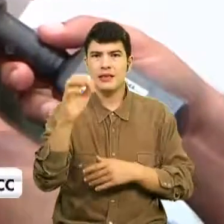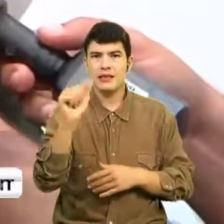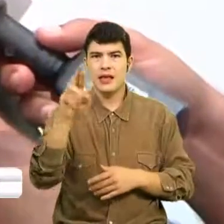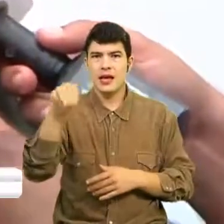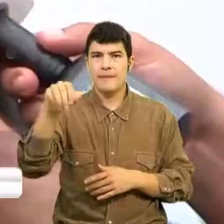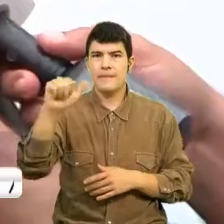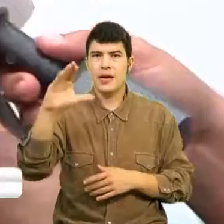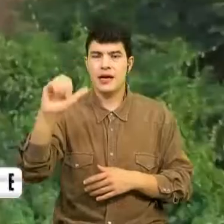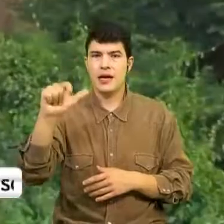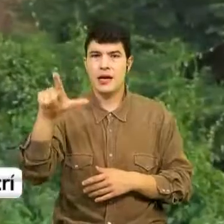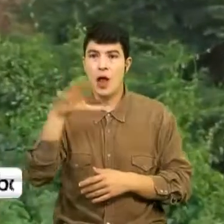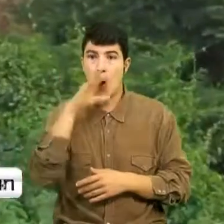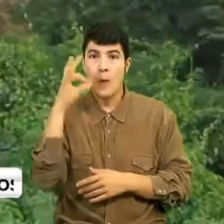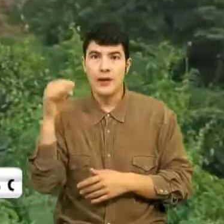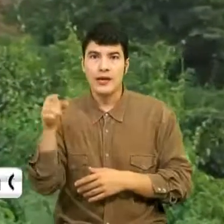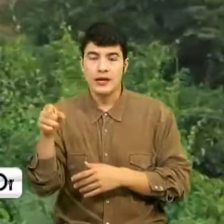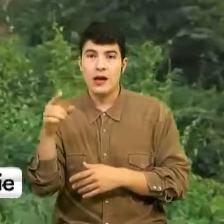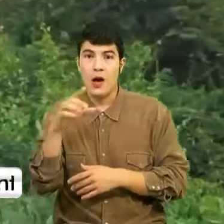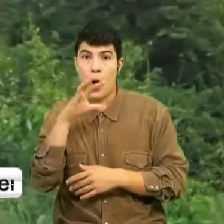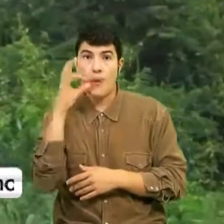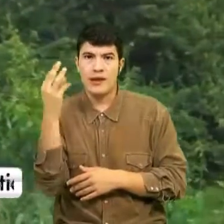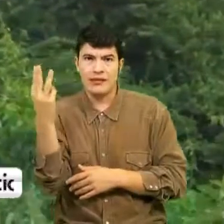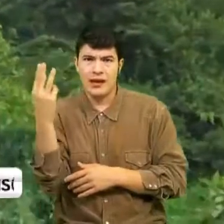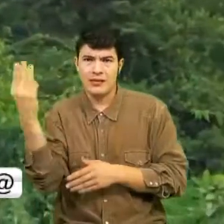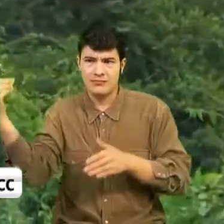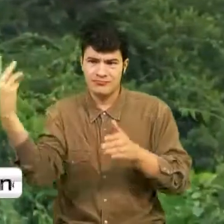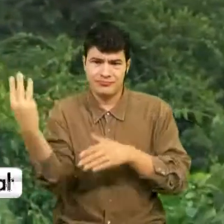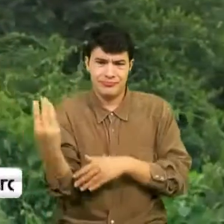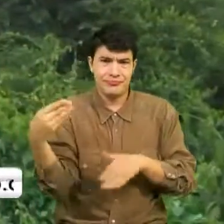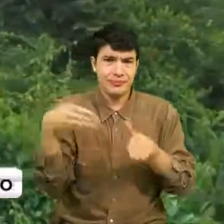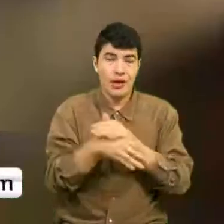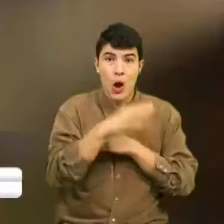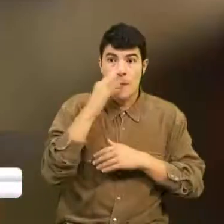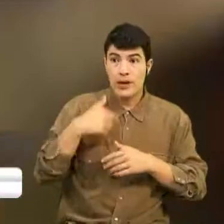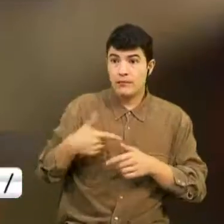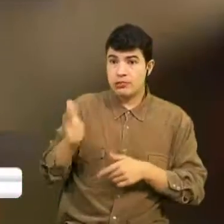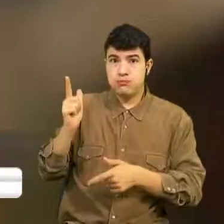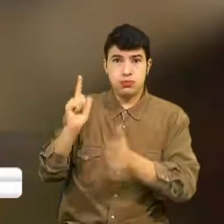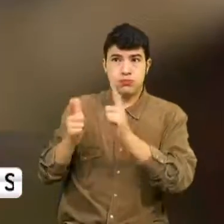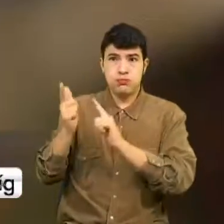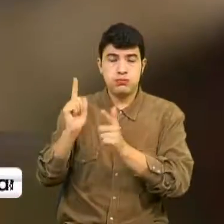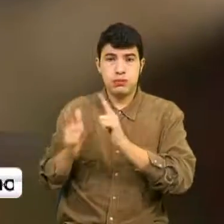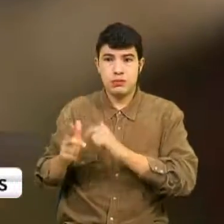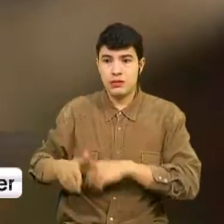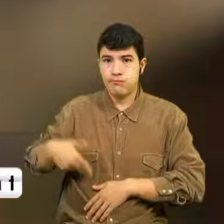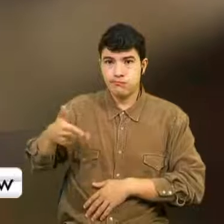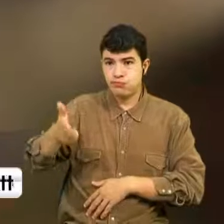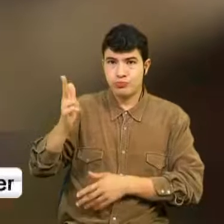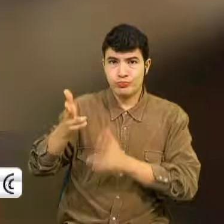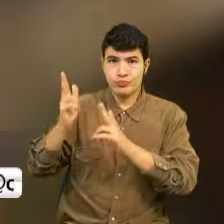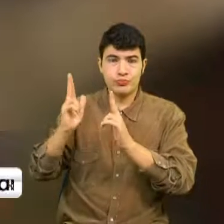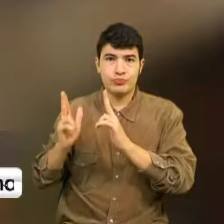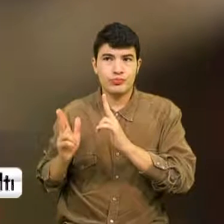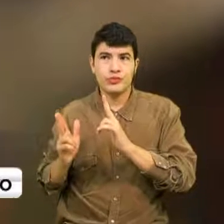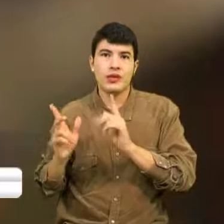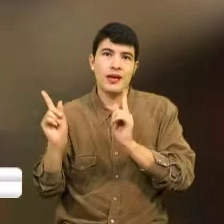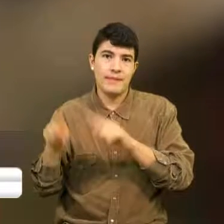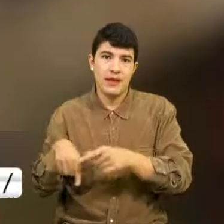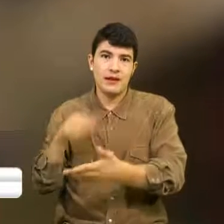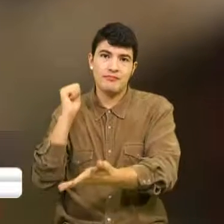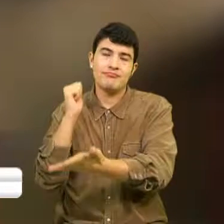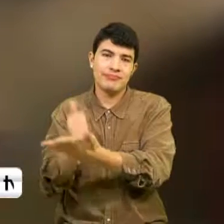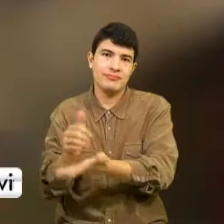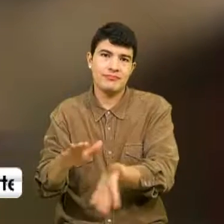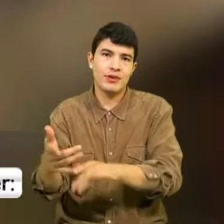finca el señor manifiesta que ingresaron tres sujetos que él reacciona y le quita el arma de fuego a uno de ellos y le causa heridas